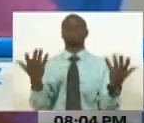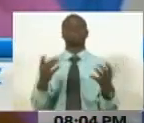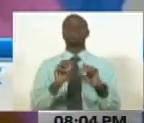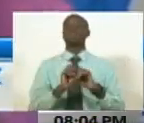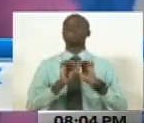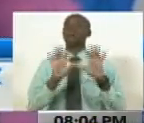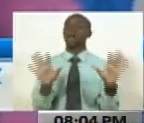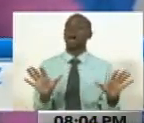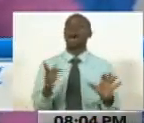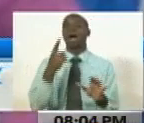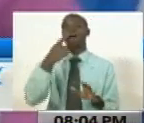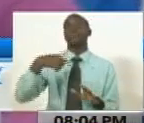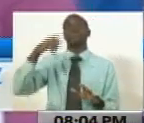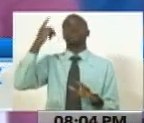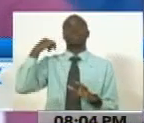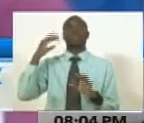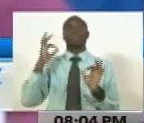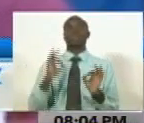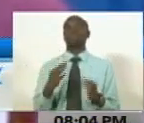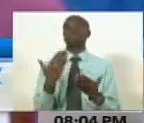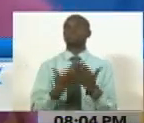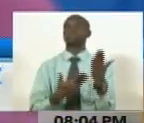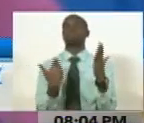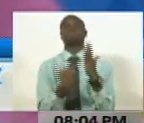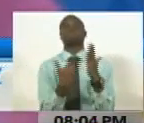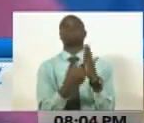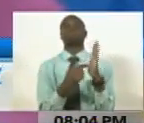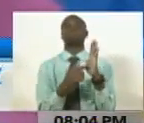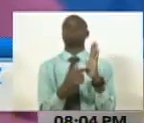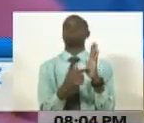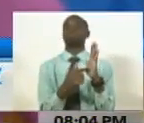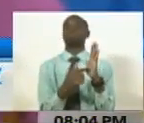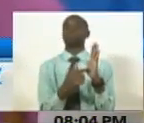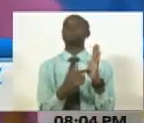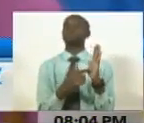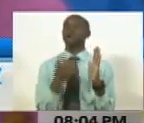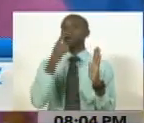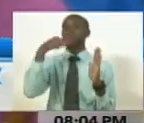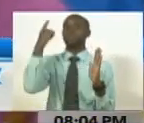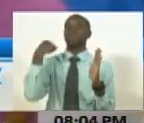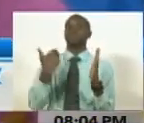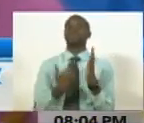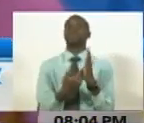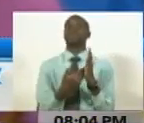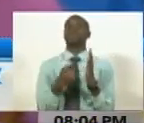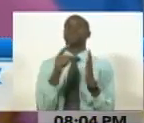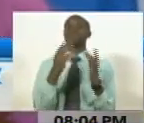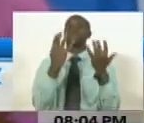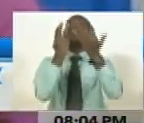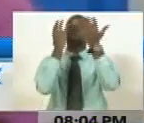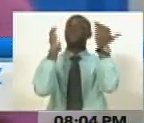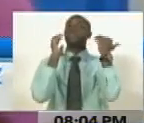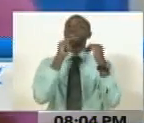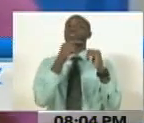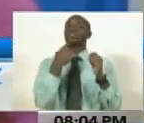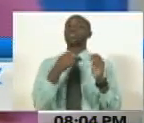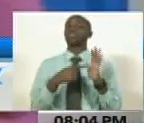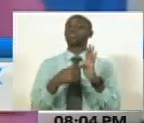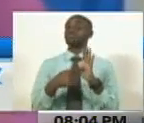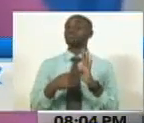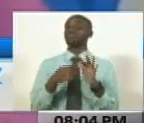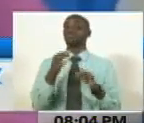el año pasado, papel en mano, que se había decidido, el señor Almagro presentó un